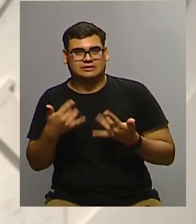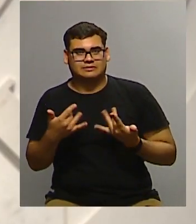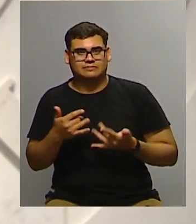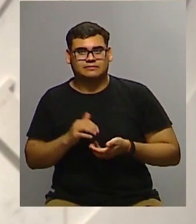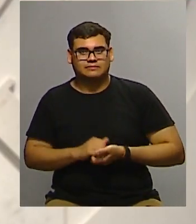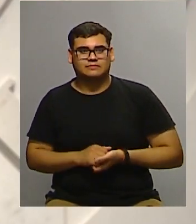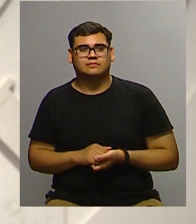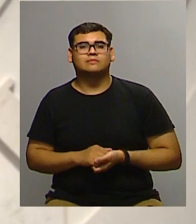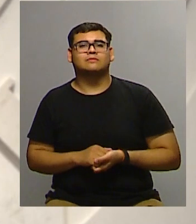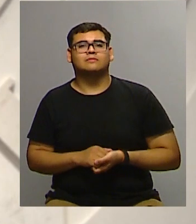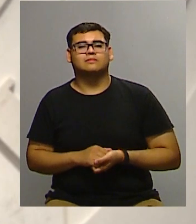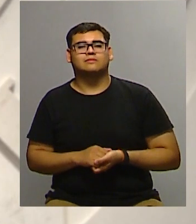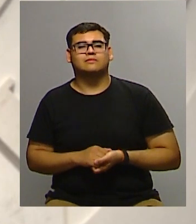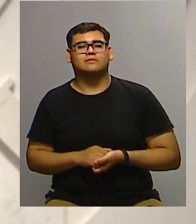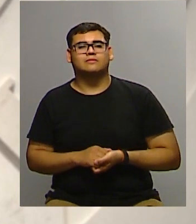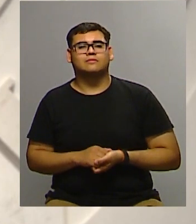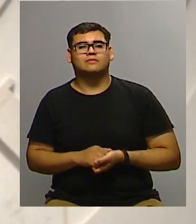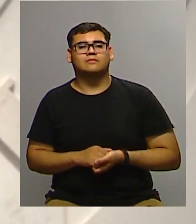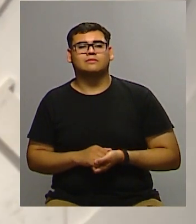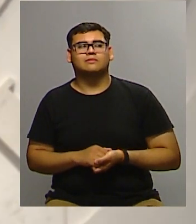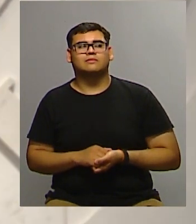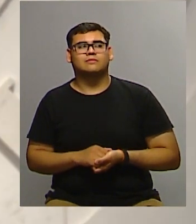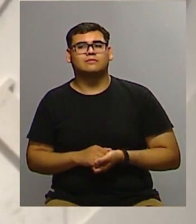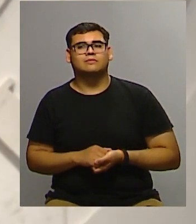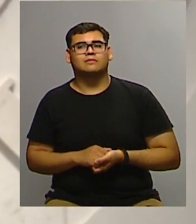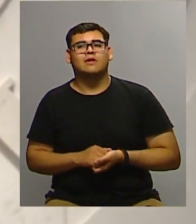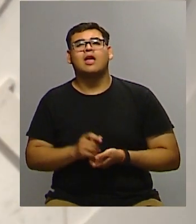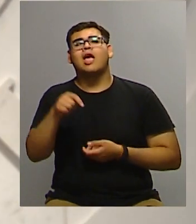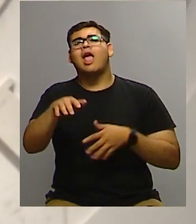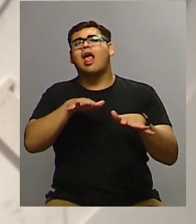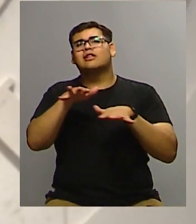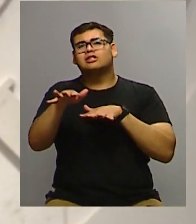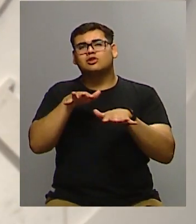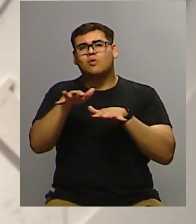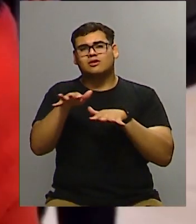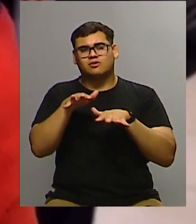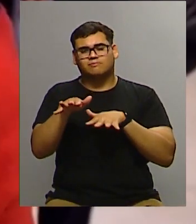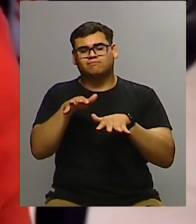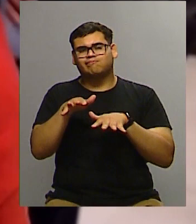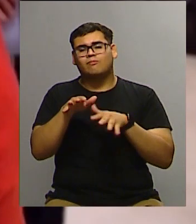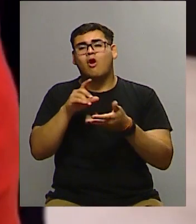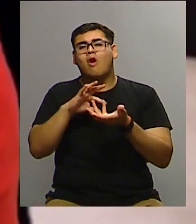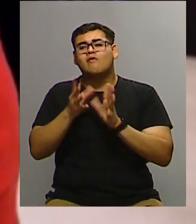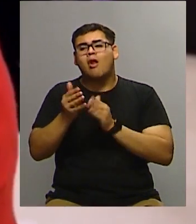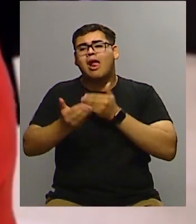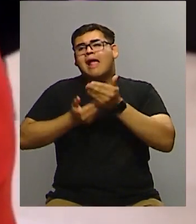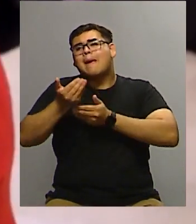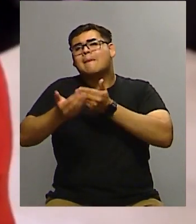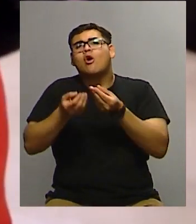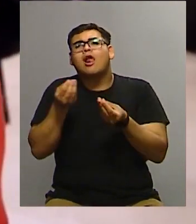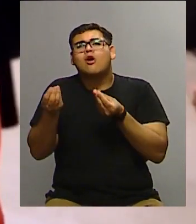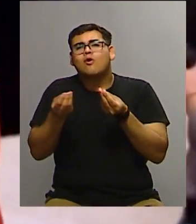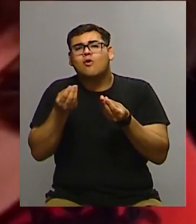¿Cómo logremos pasar esta situación de